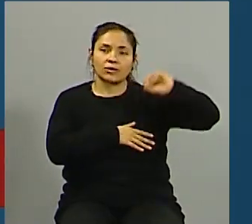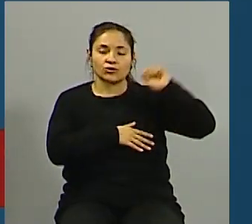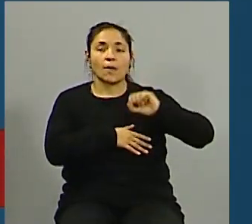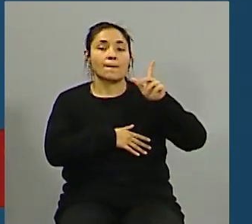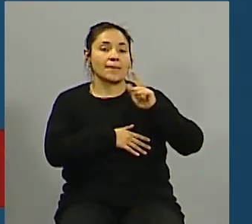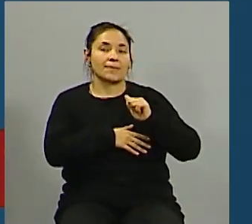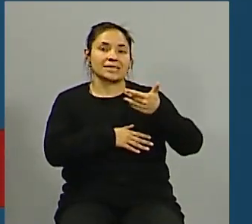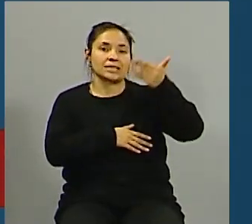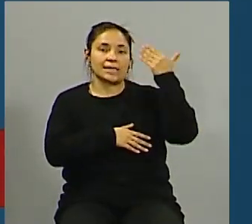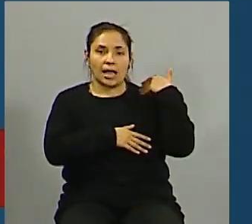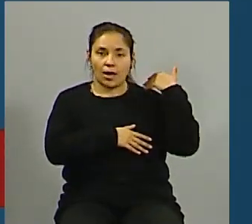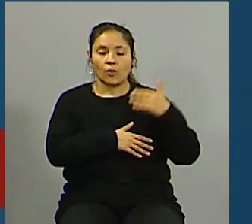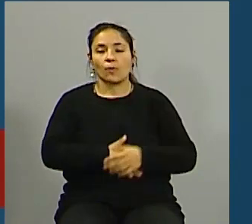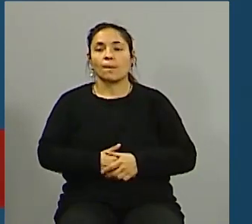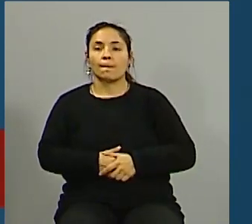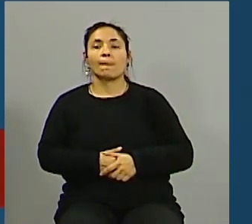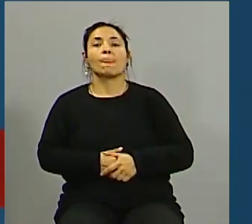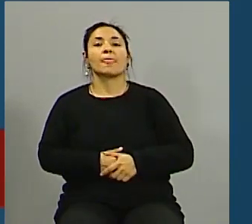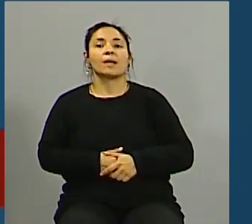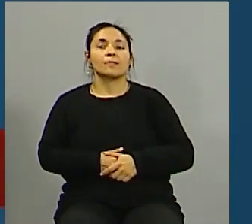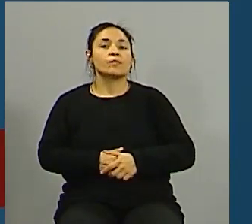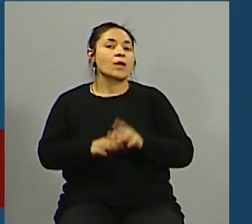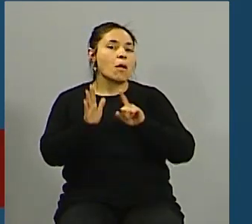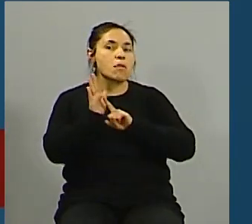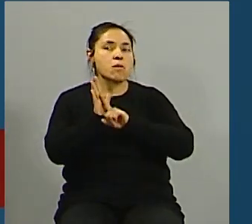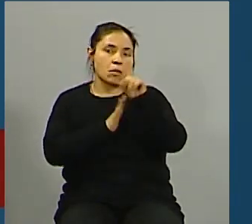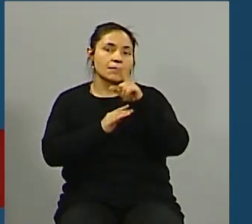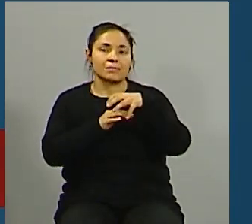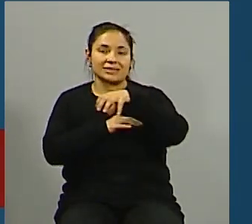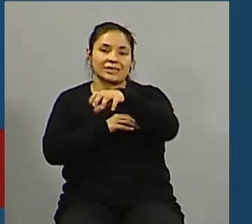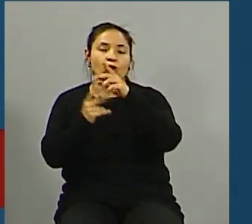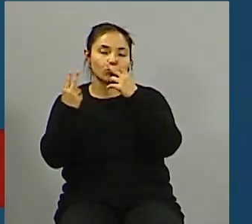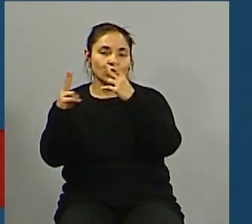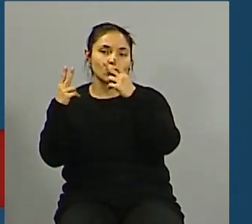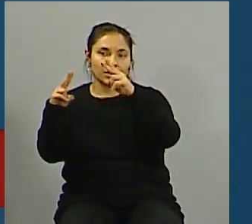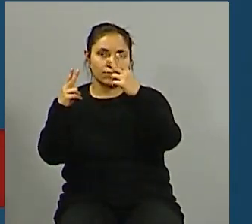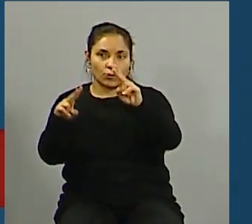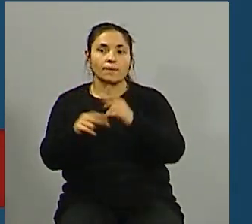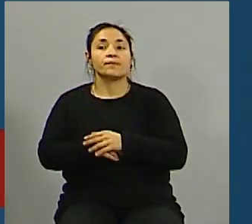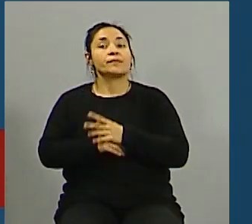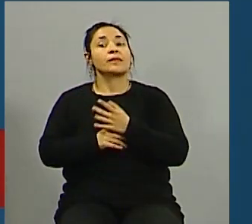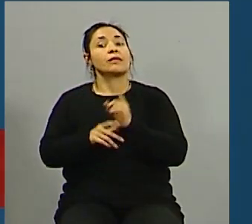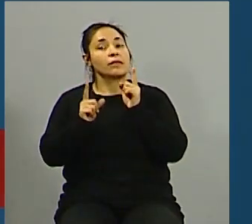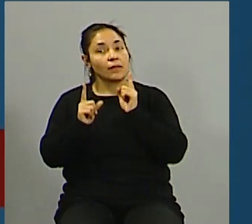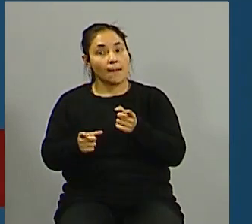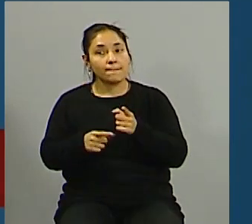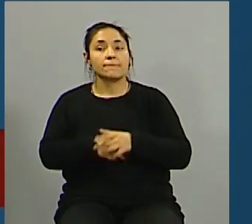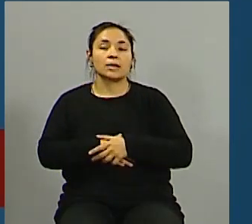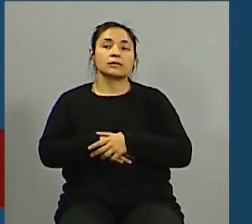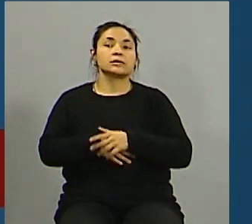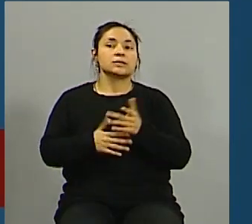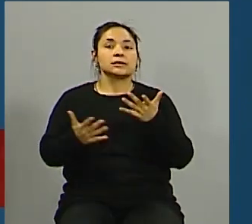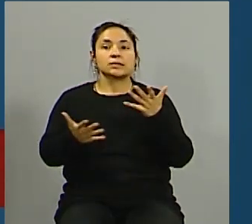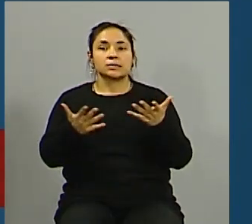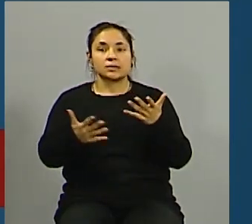mes pasado. Catapultado, te diría, por este sector. Ahora, cuando esto se traslada a las expectativas, cuando